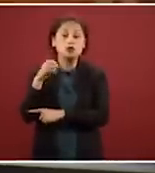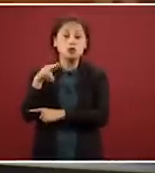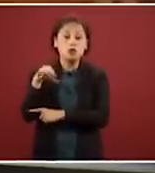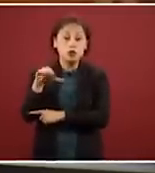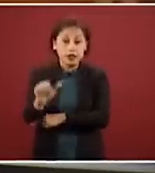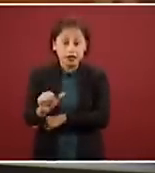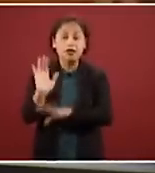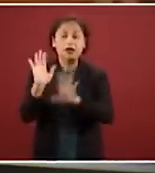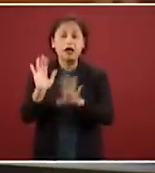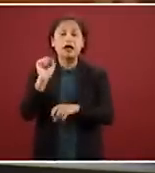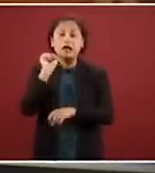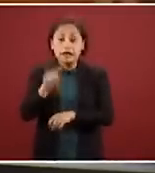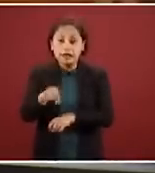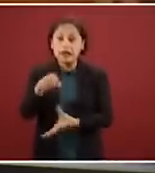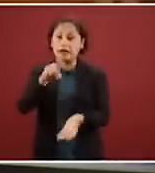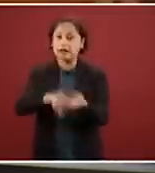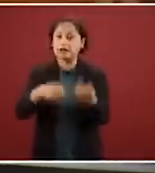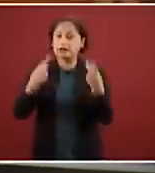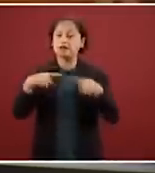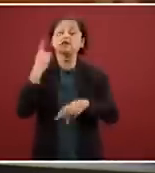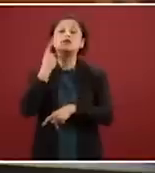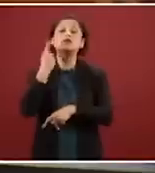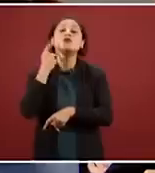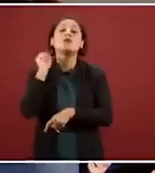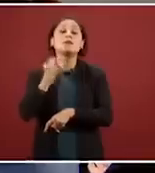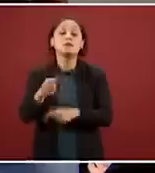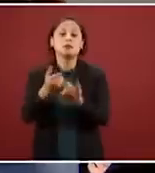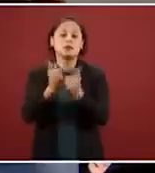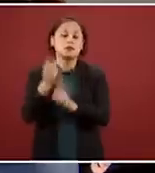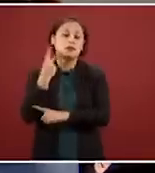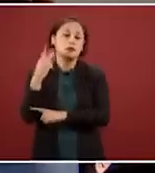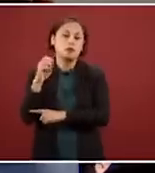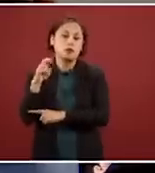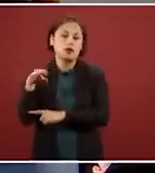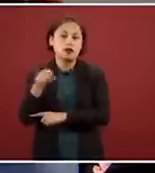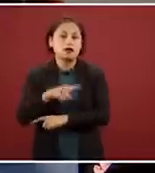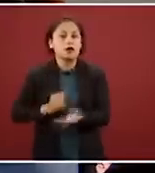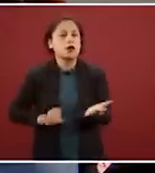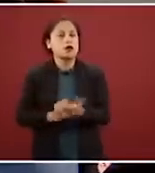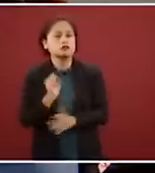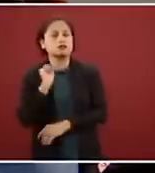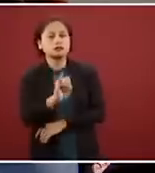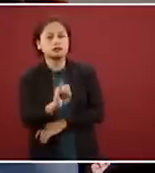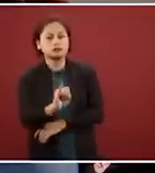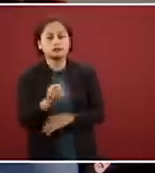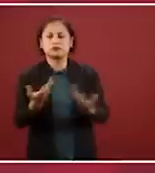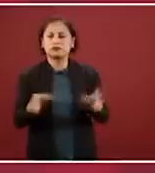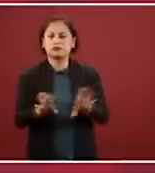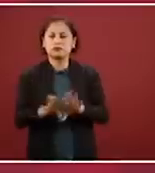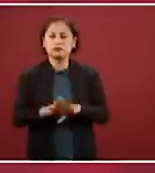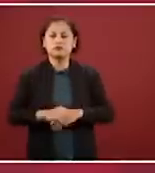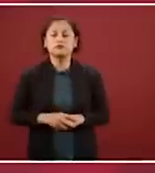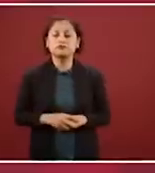este tipo de situaciones. Esa sería una primera pregunta. Sí, esa es una política que siguen los